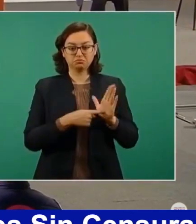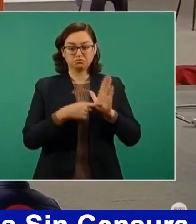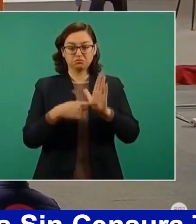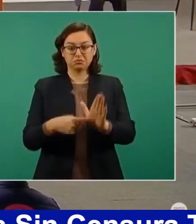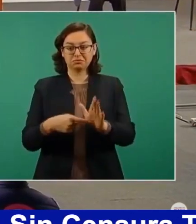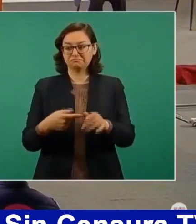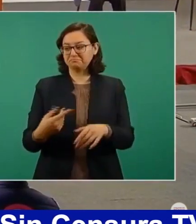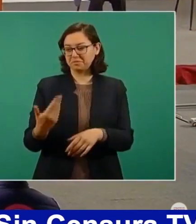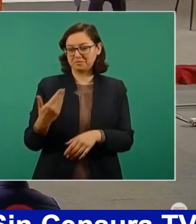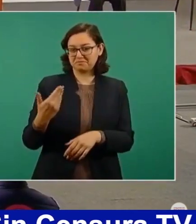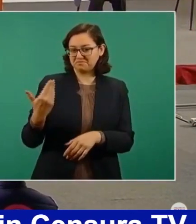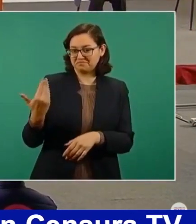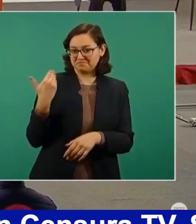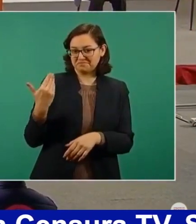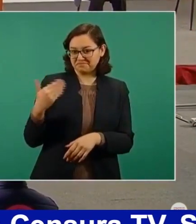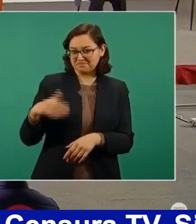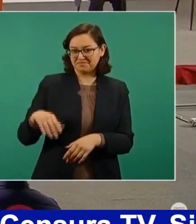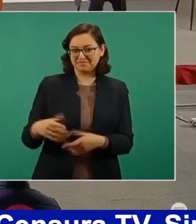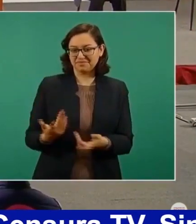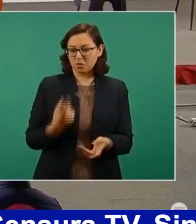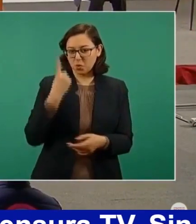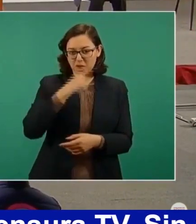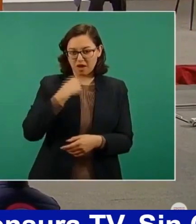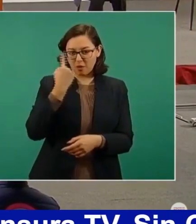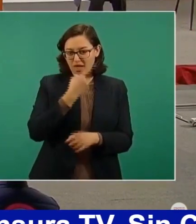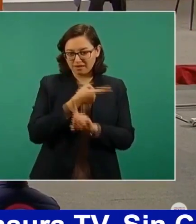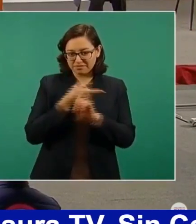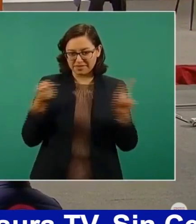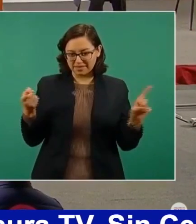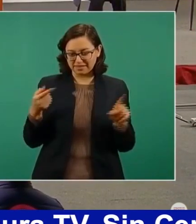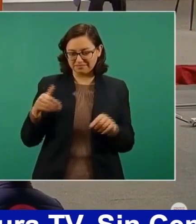media de la llegada a México